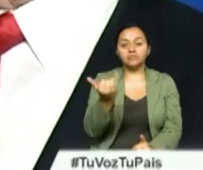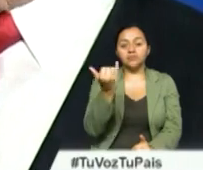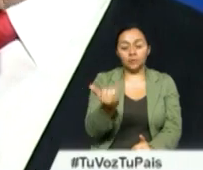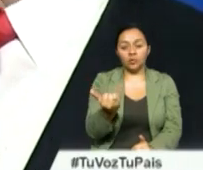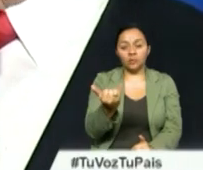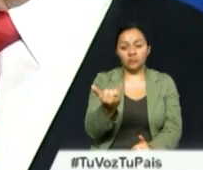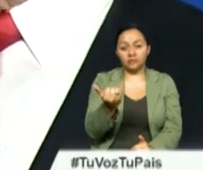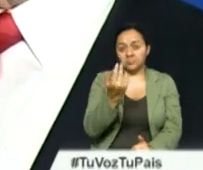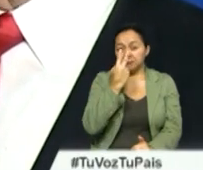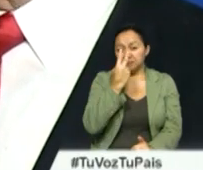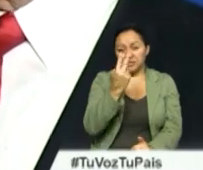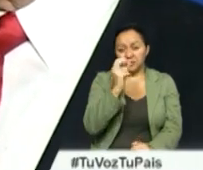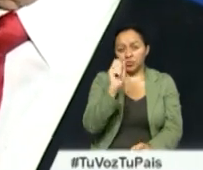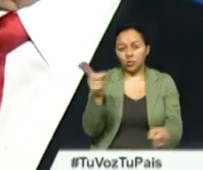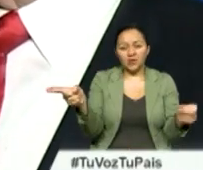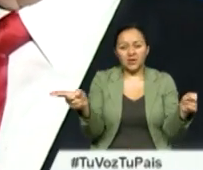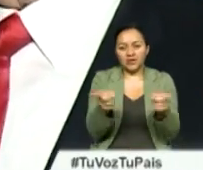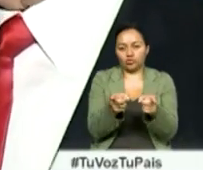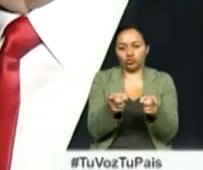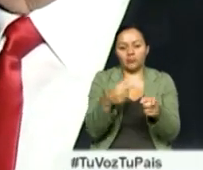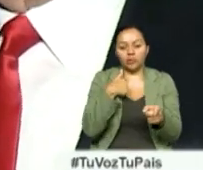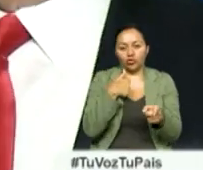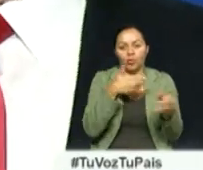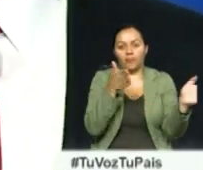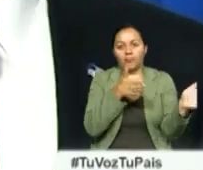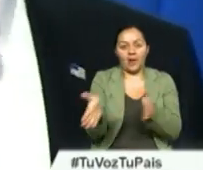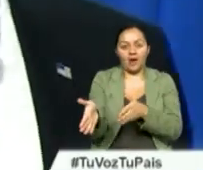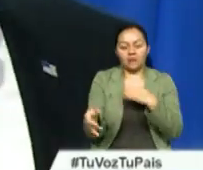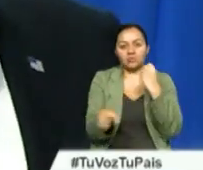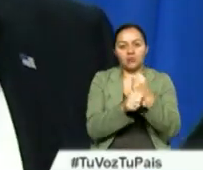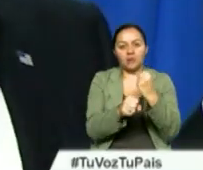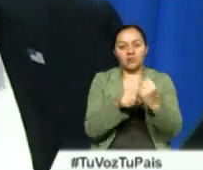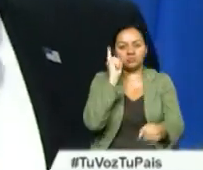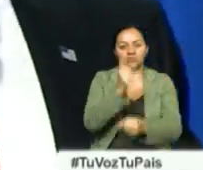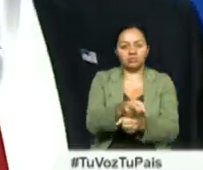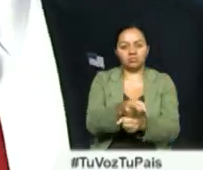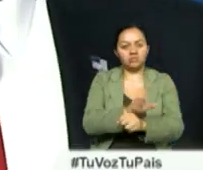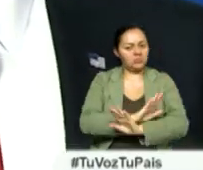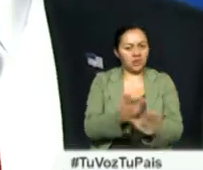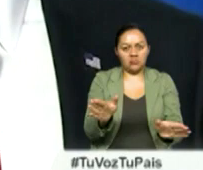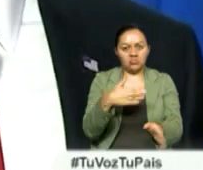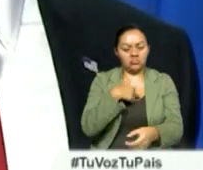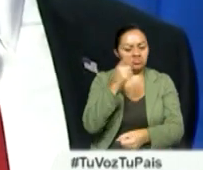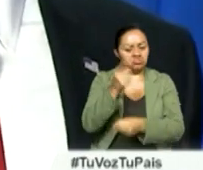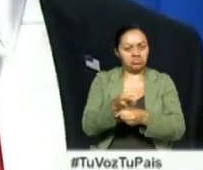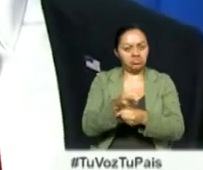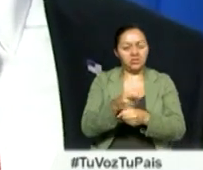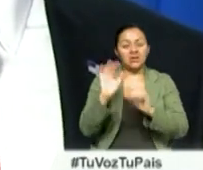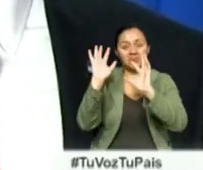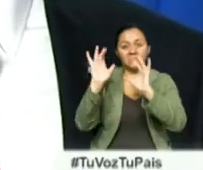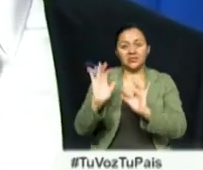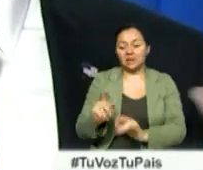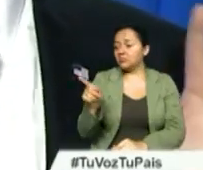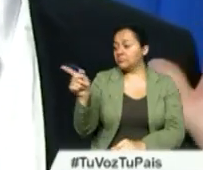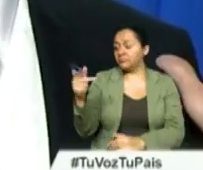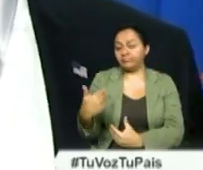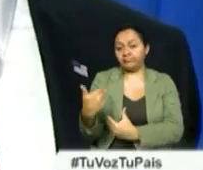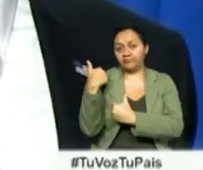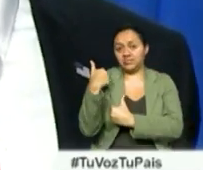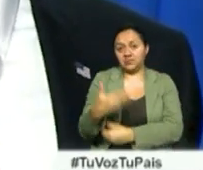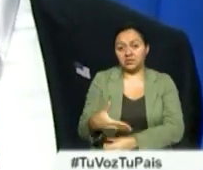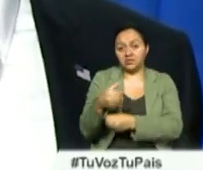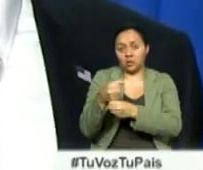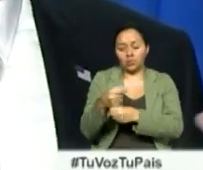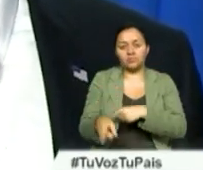Este es un breve resumen de las acciones contenidas en mis órdenes ejecutivas. El secretario de Seguridad Interna, trabajando